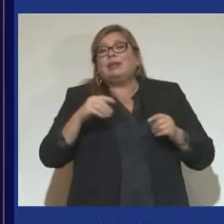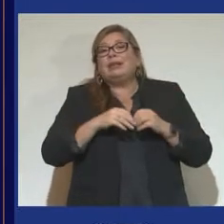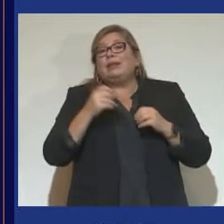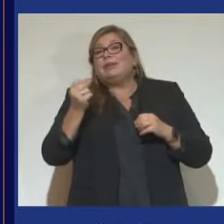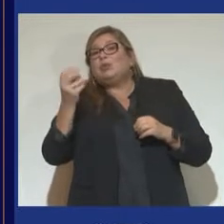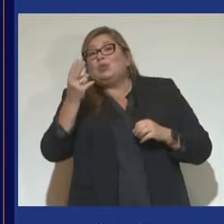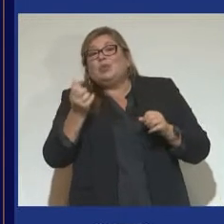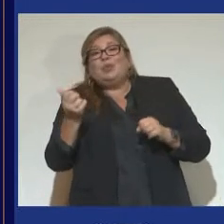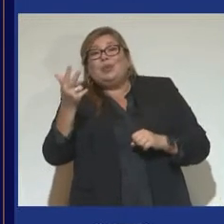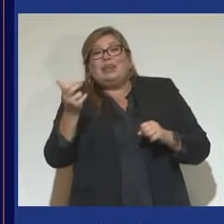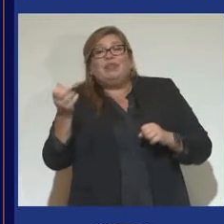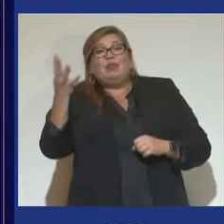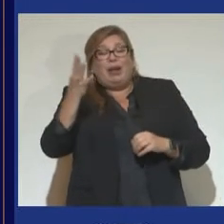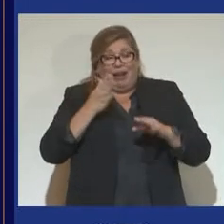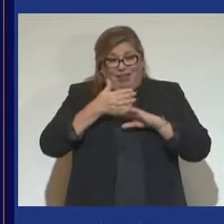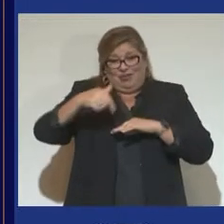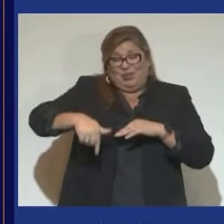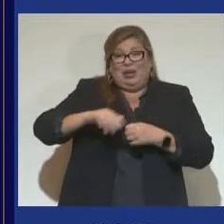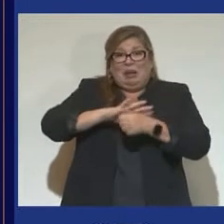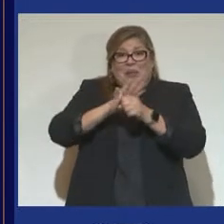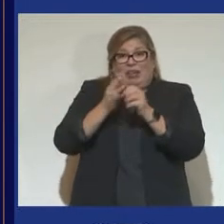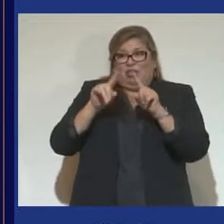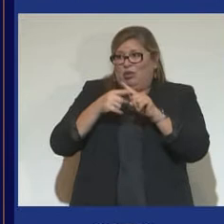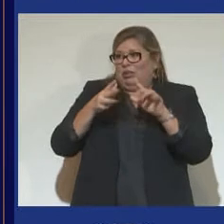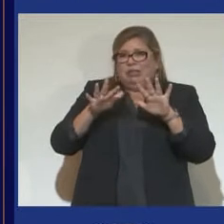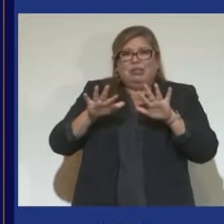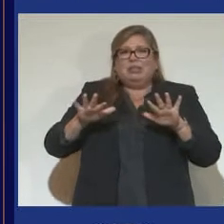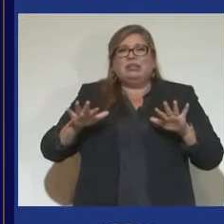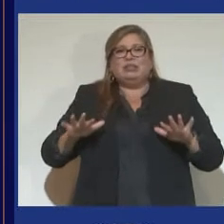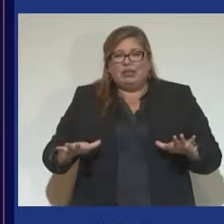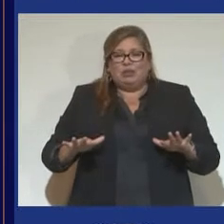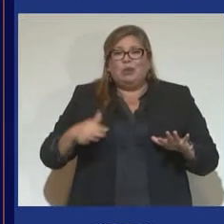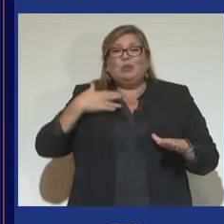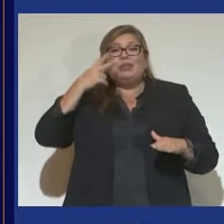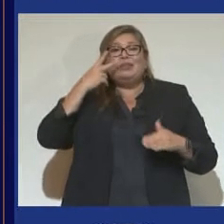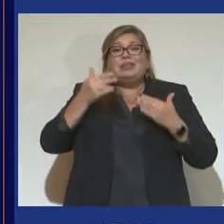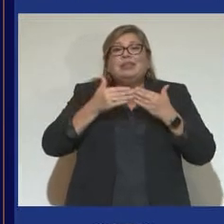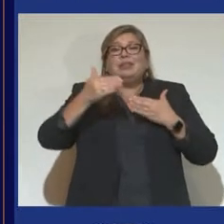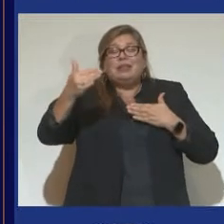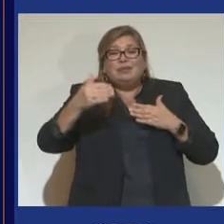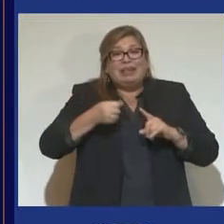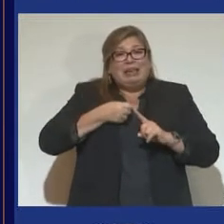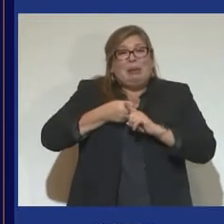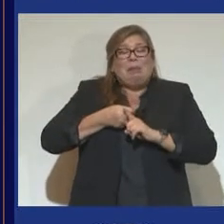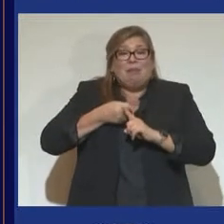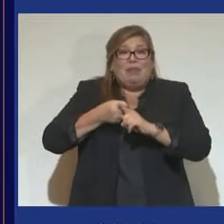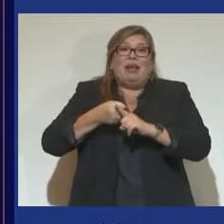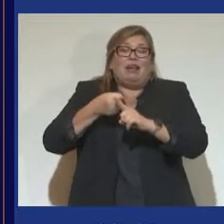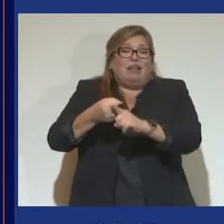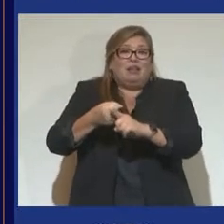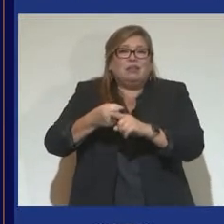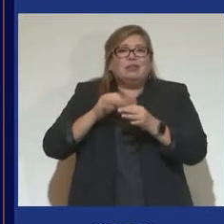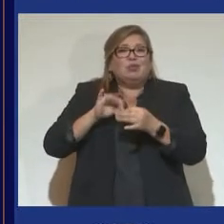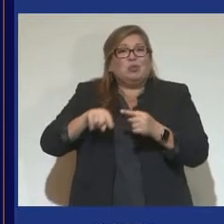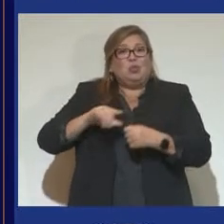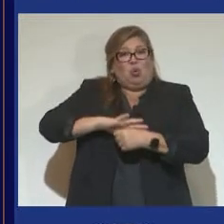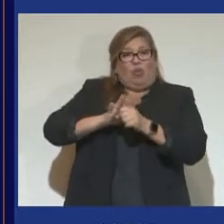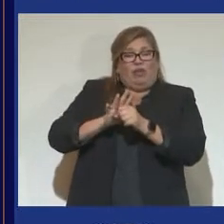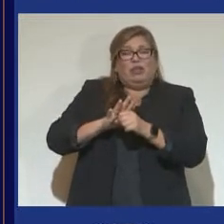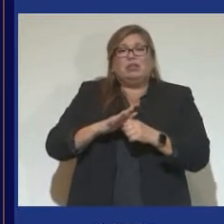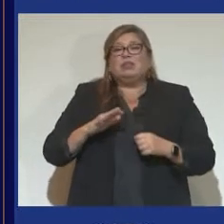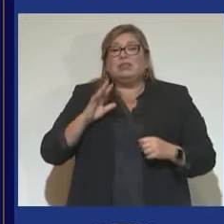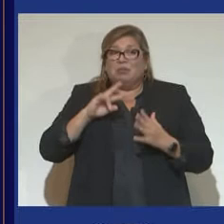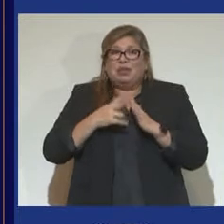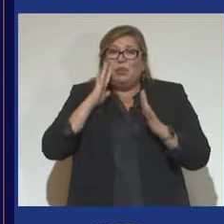dos o tres años cuando termine el asunto con la pandemia y el impacto que la pandemia ha tenido en cuanto a los prospectos de que